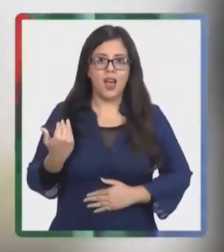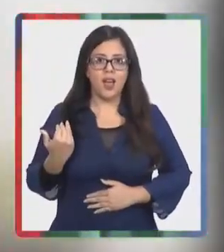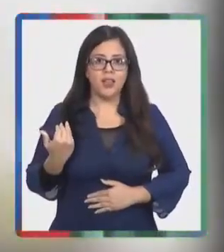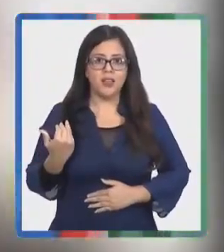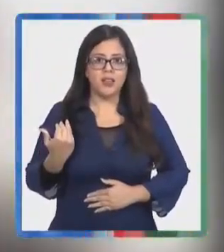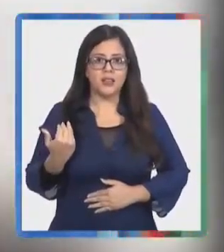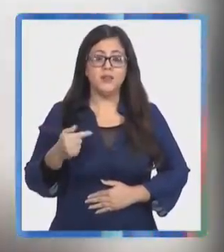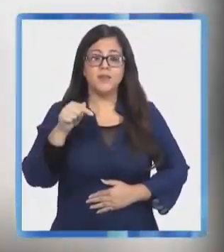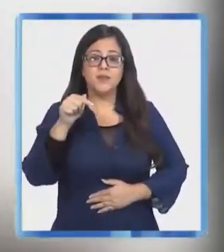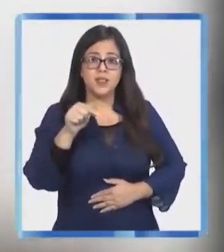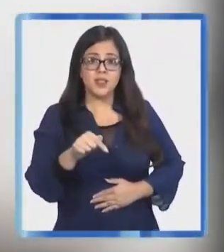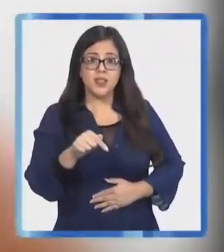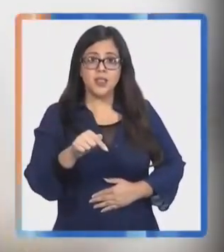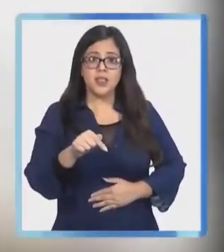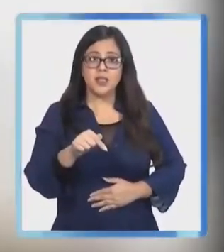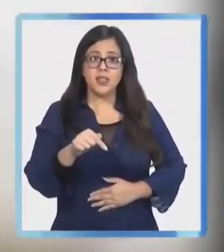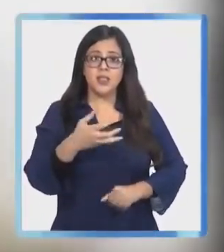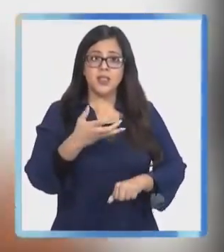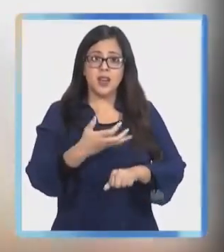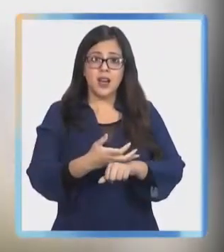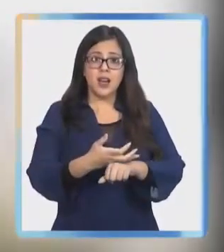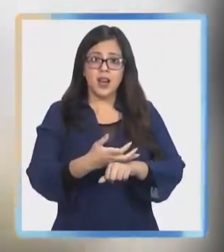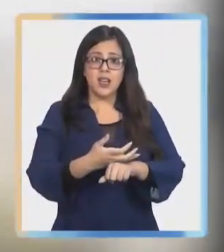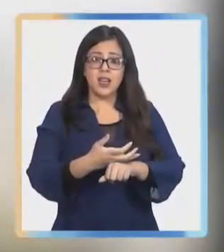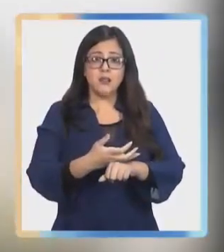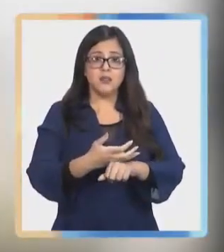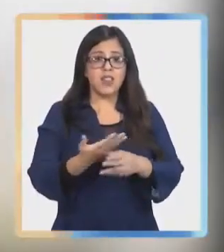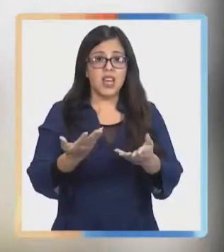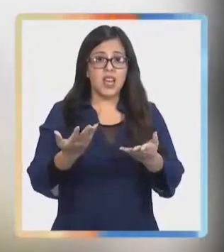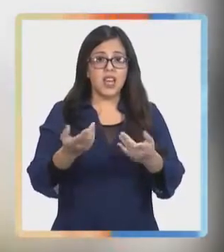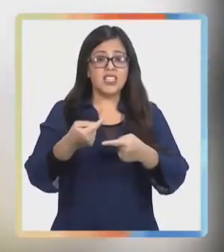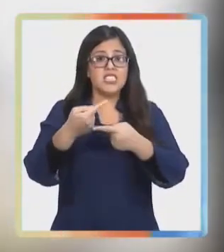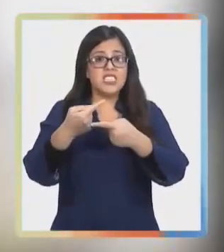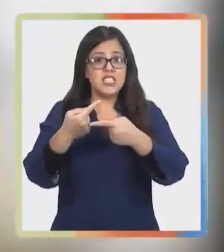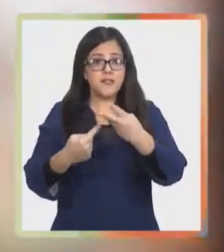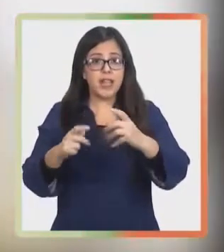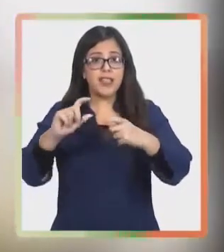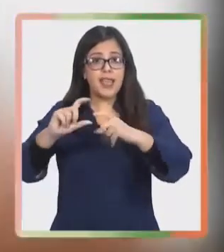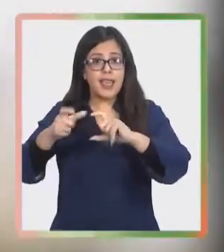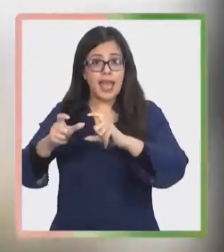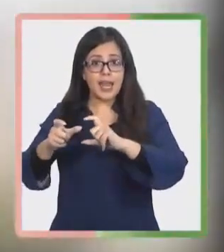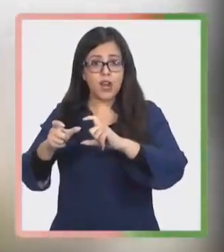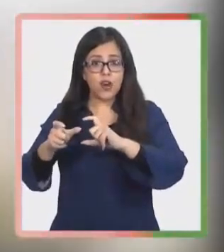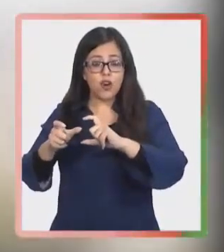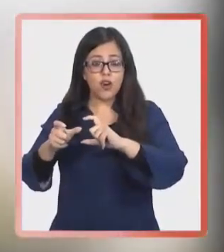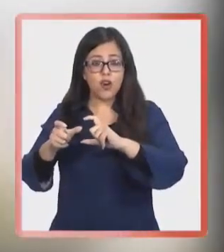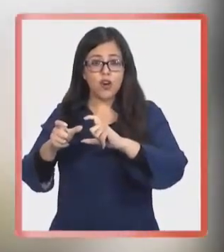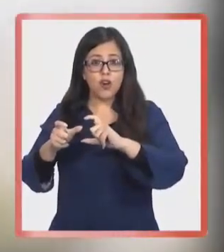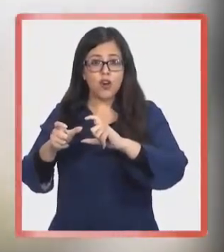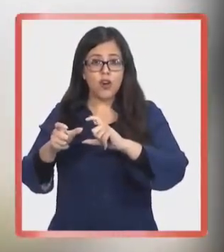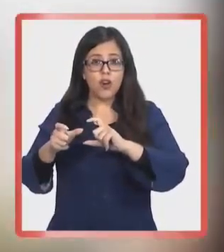quienes tenemos orientaciones o identidades de género diferentes a las